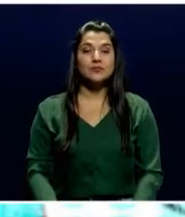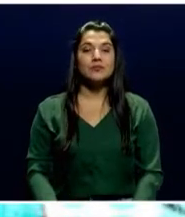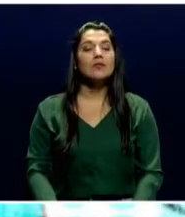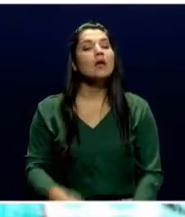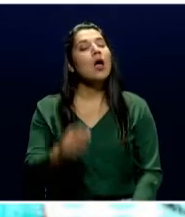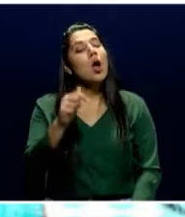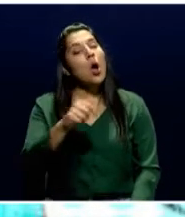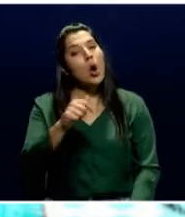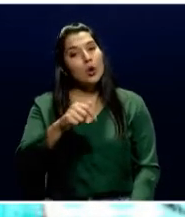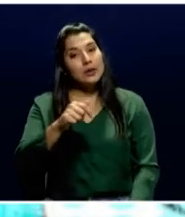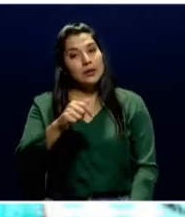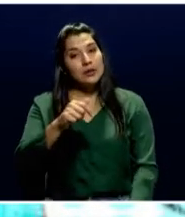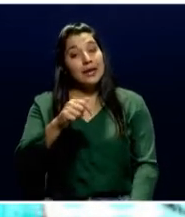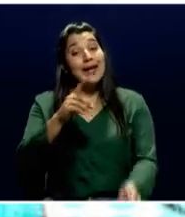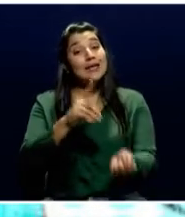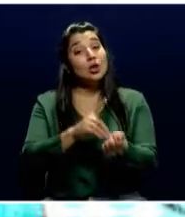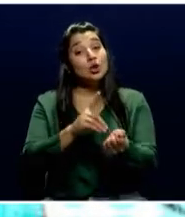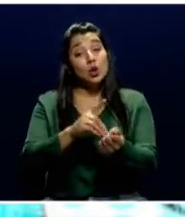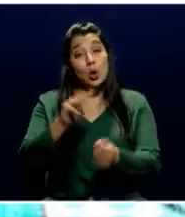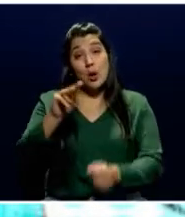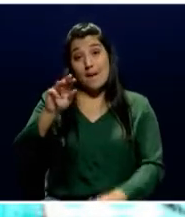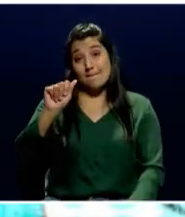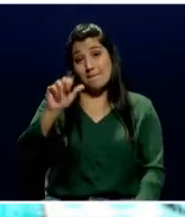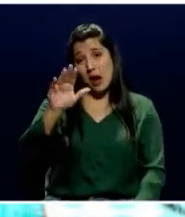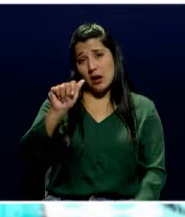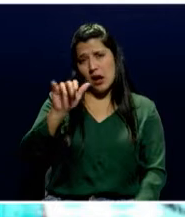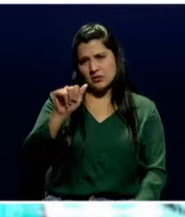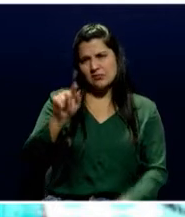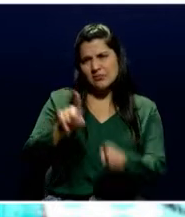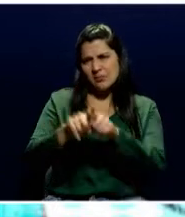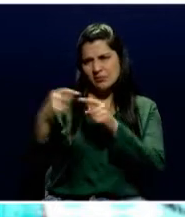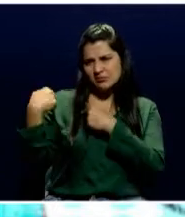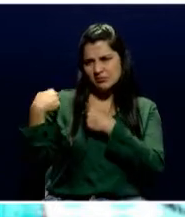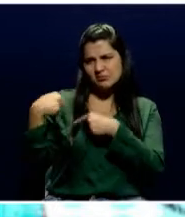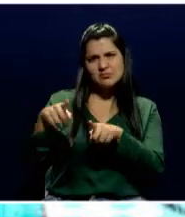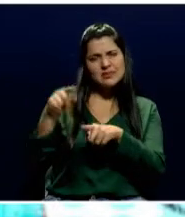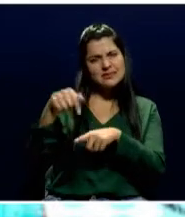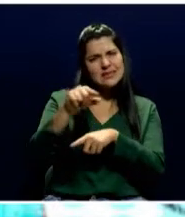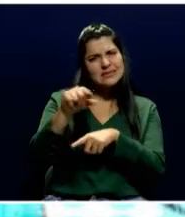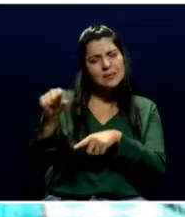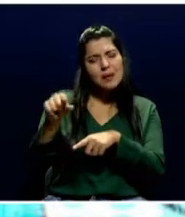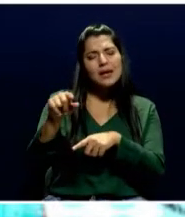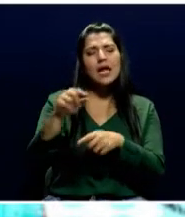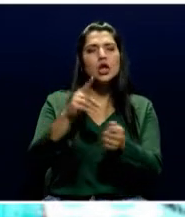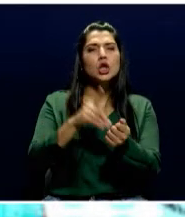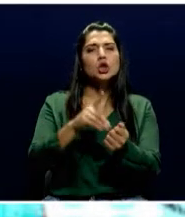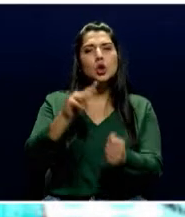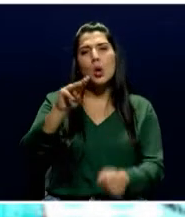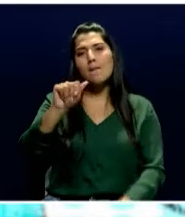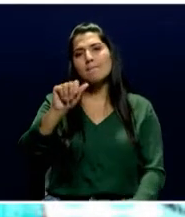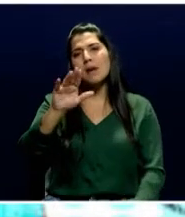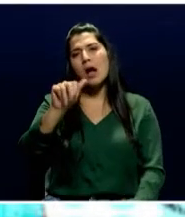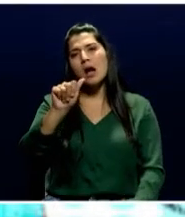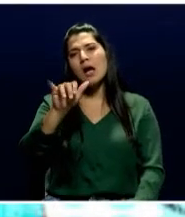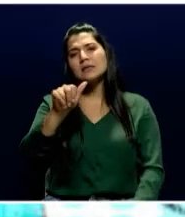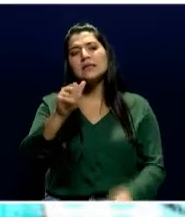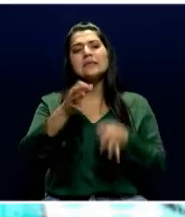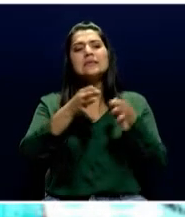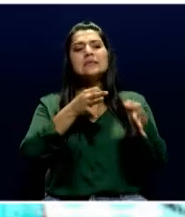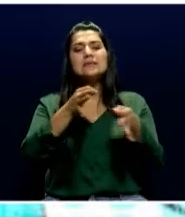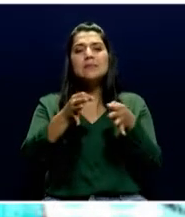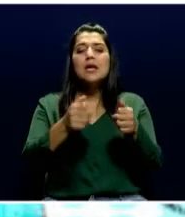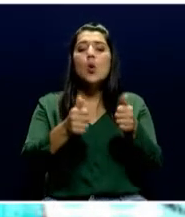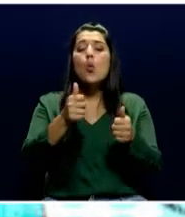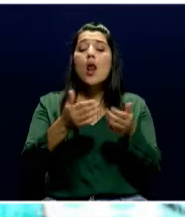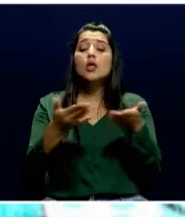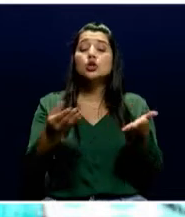Hoy el doctor Macaya, estos días, esta semana, el doctor Macaya ha ido detallando los recursos materiales que la